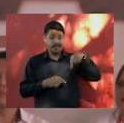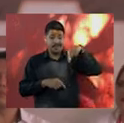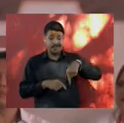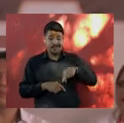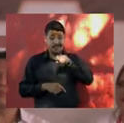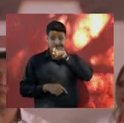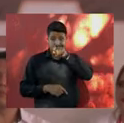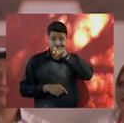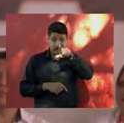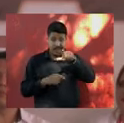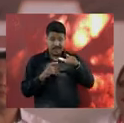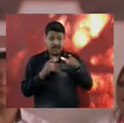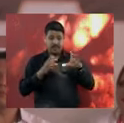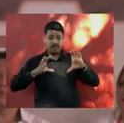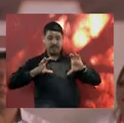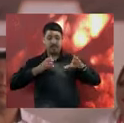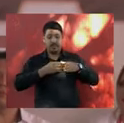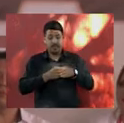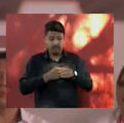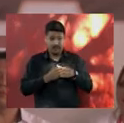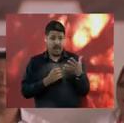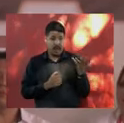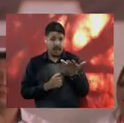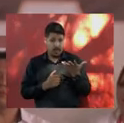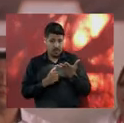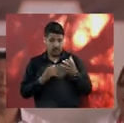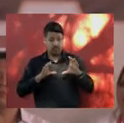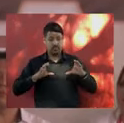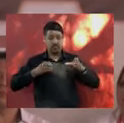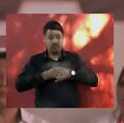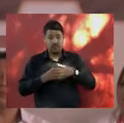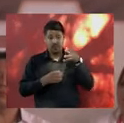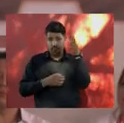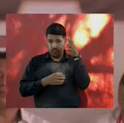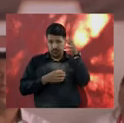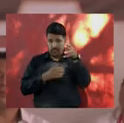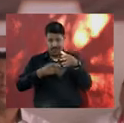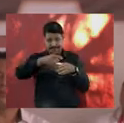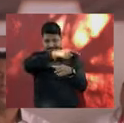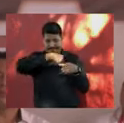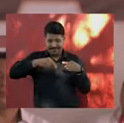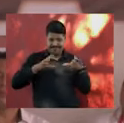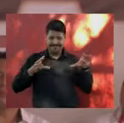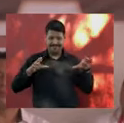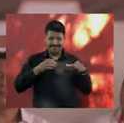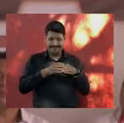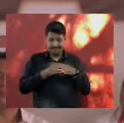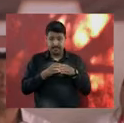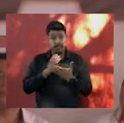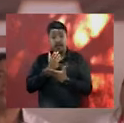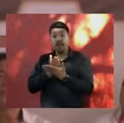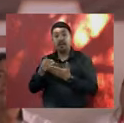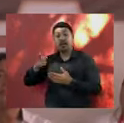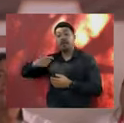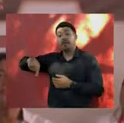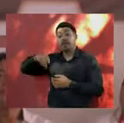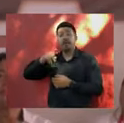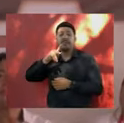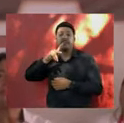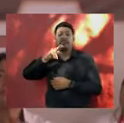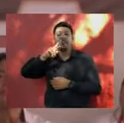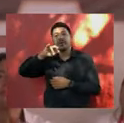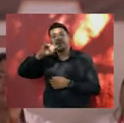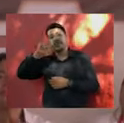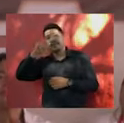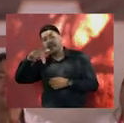Jalisco, Hagamos y Futuro. Y del otro lado, el PRIAN o